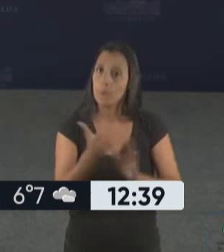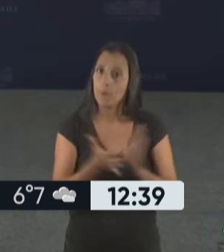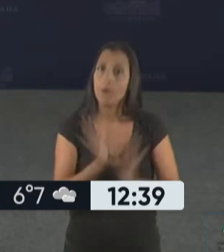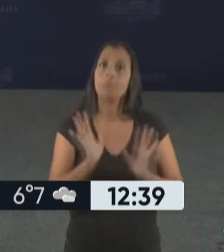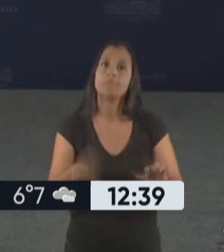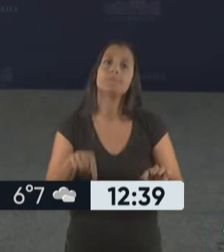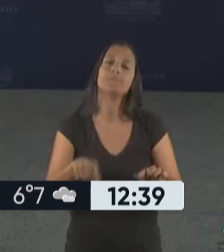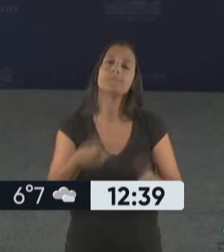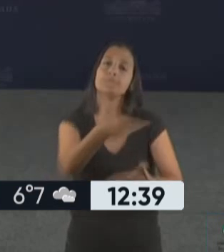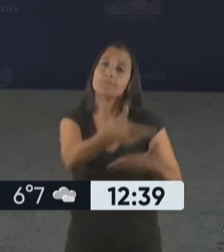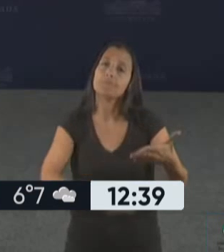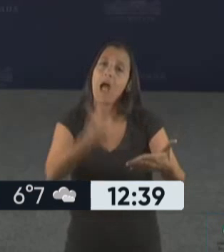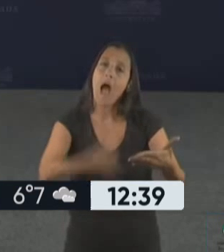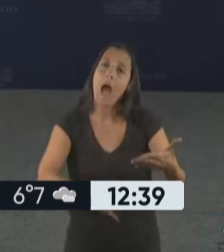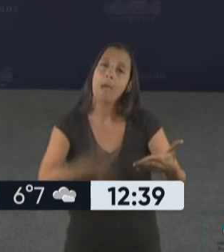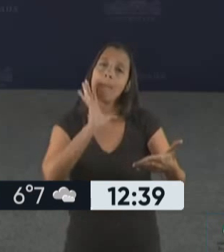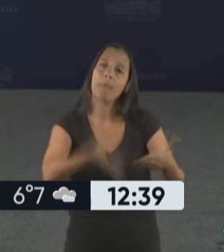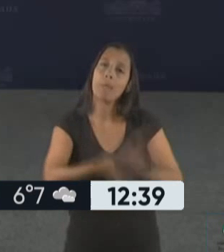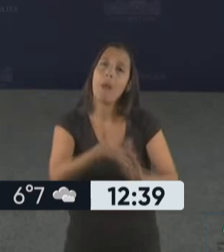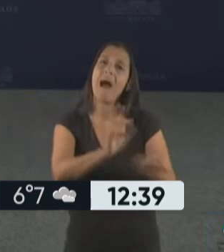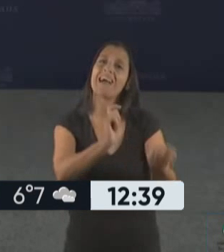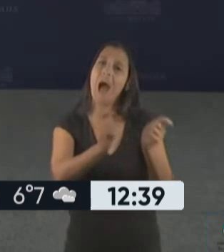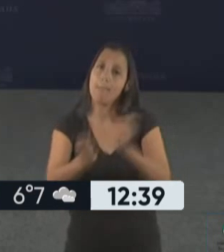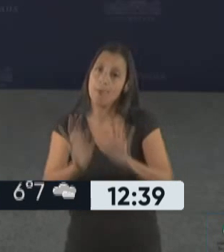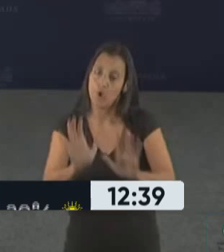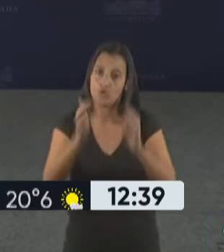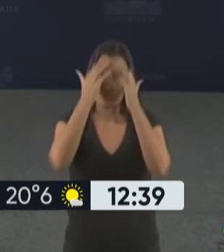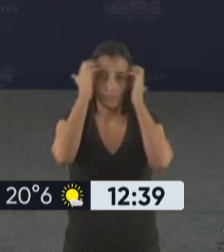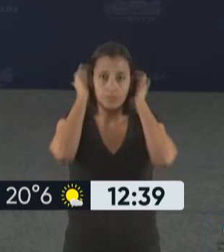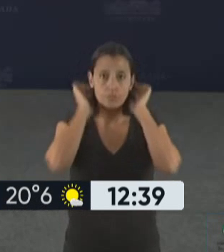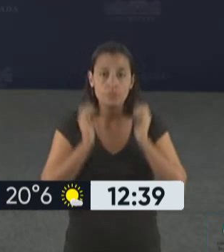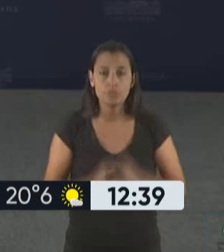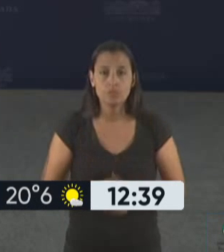esto plantea una serie de cambios en